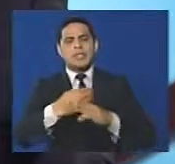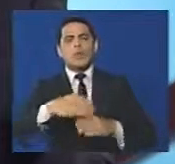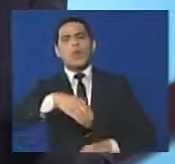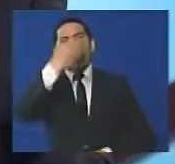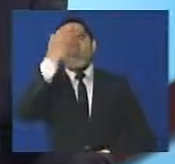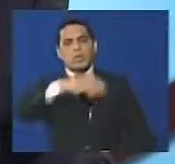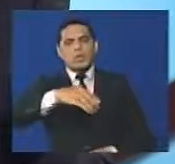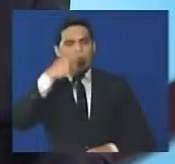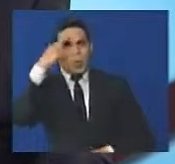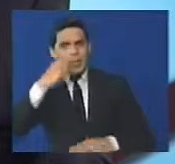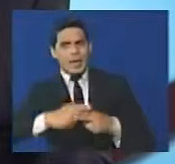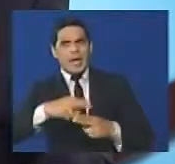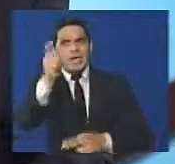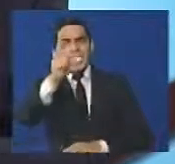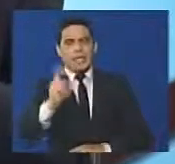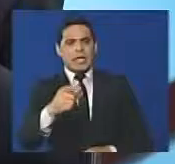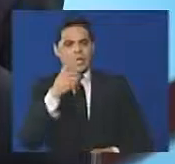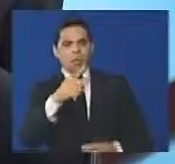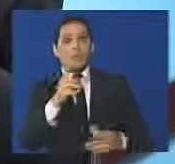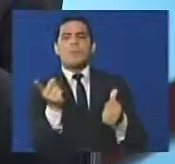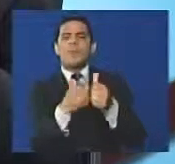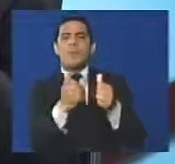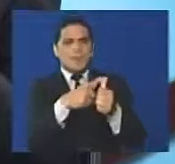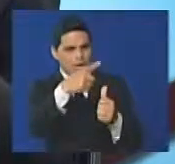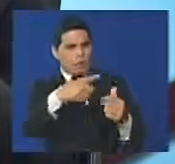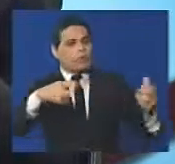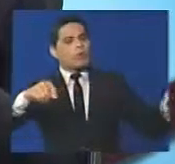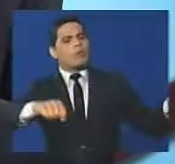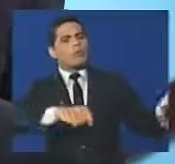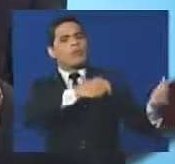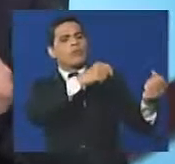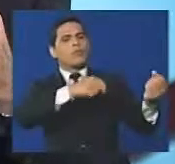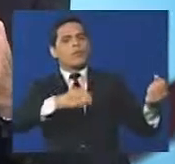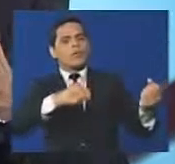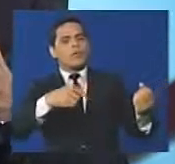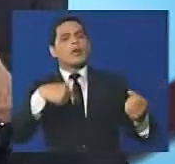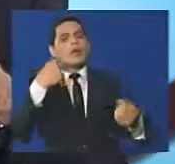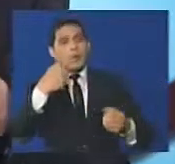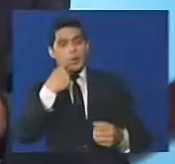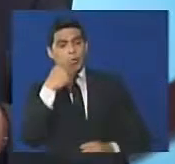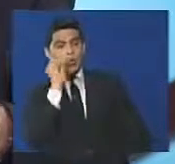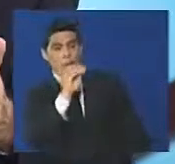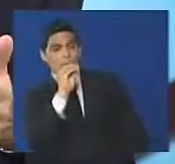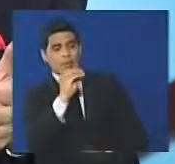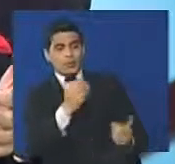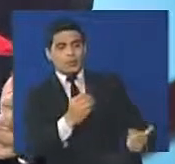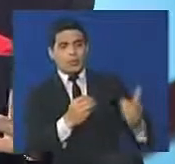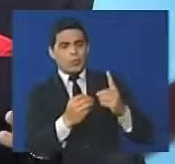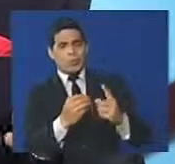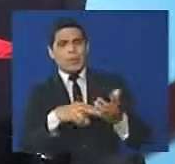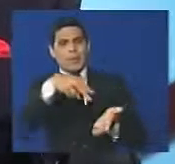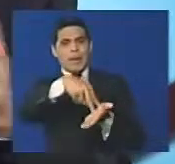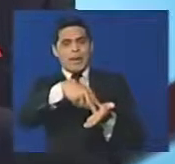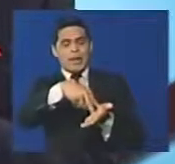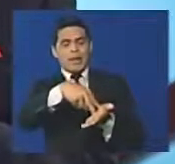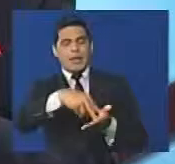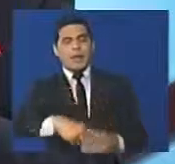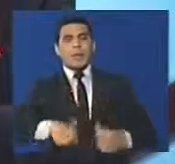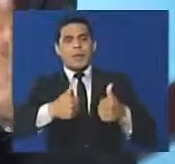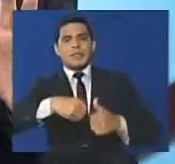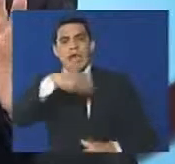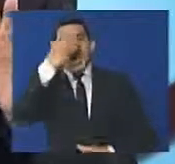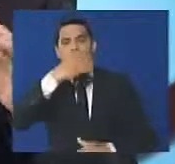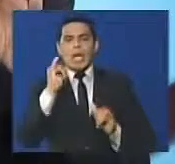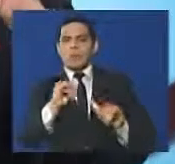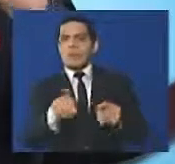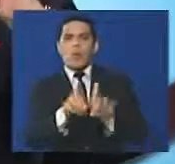y tú vas a cantar, pero a mi manera. Tú vas a tocar el violín y al momento oportuno yo te mando a levantar para que tú cantes. Y